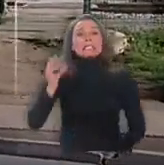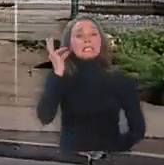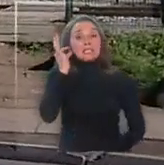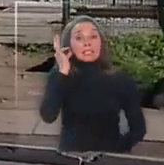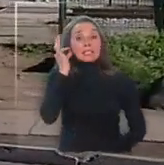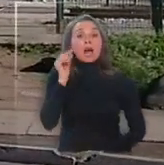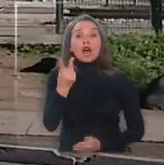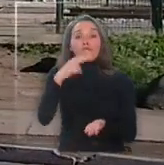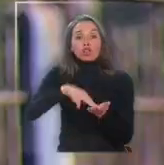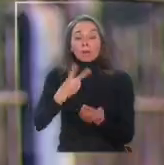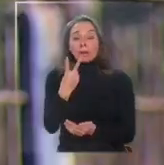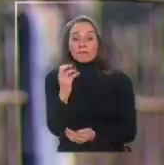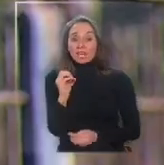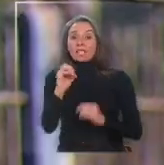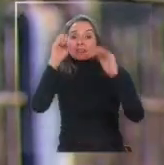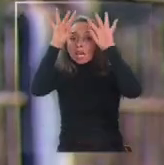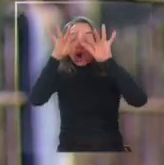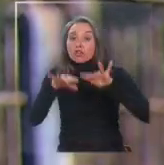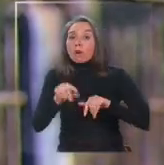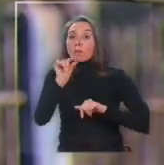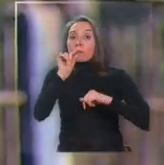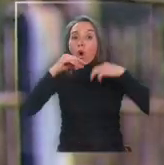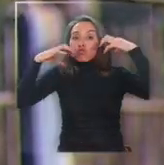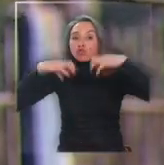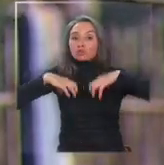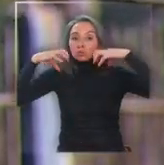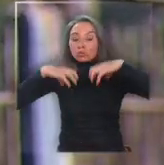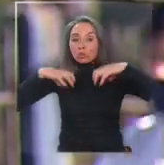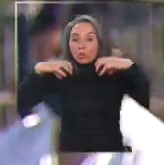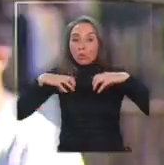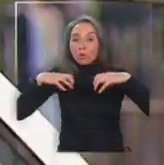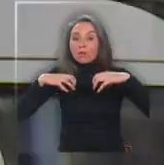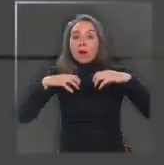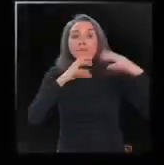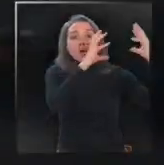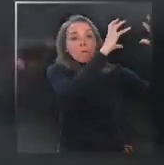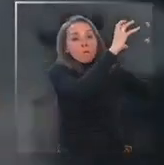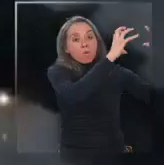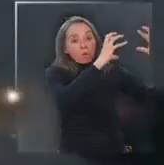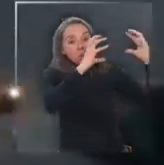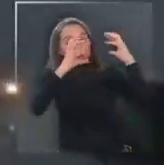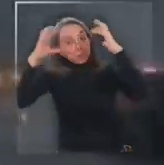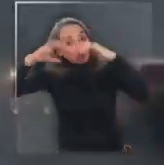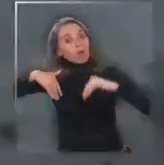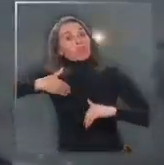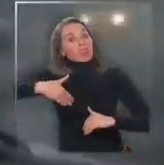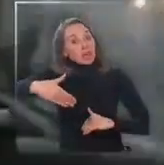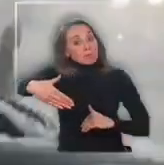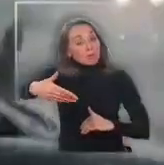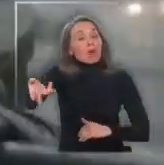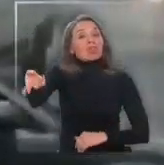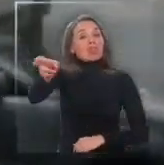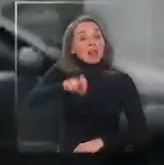Este 2020 ha sido un otoño poco lluvioso, pero los sistemas frontales regresarán y